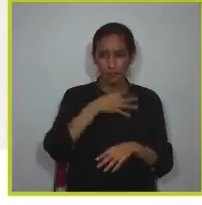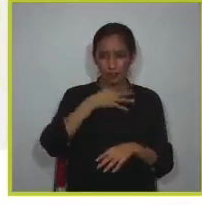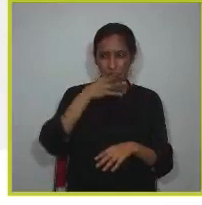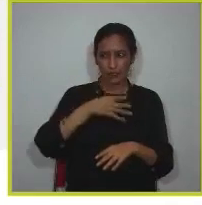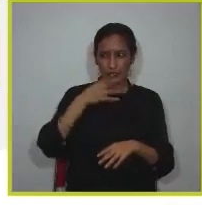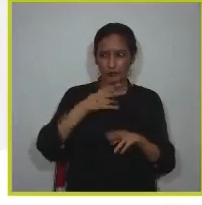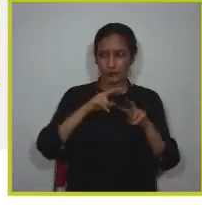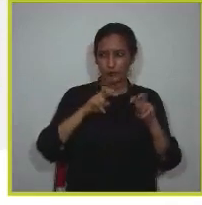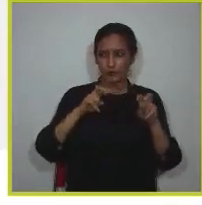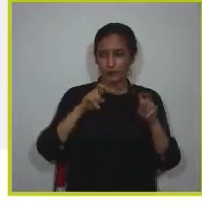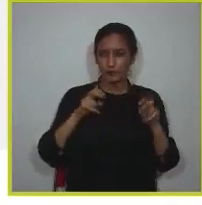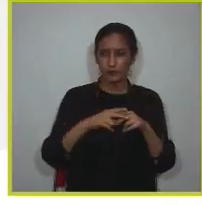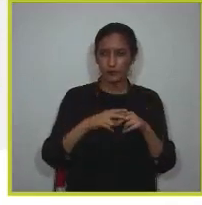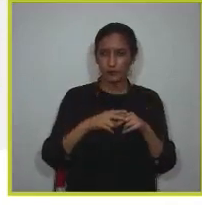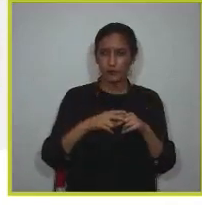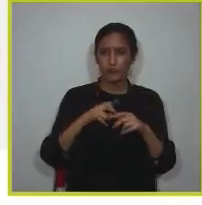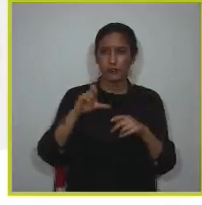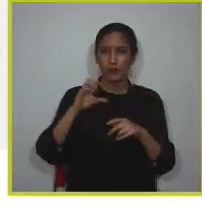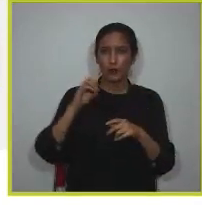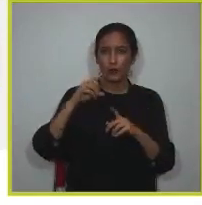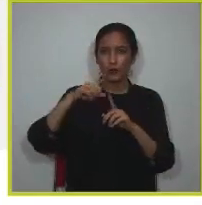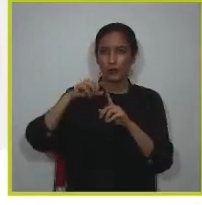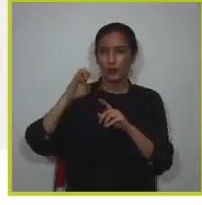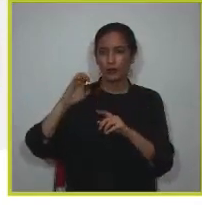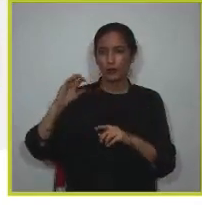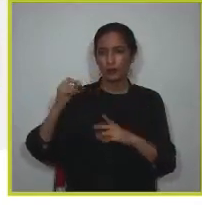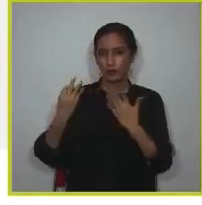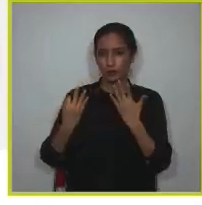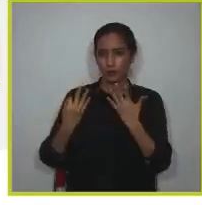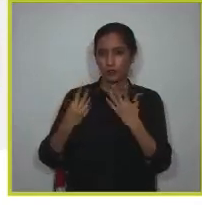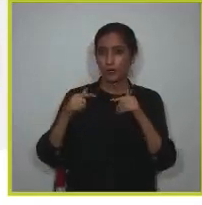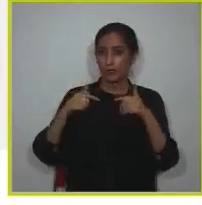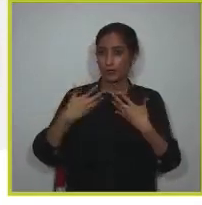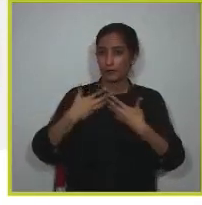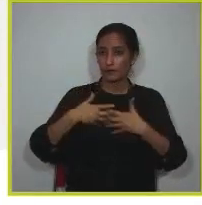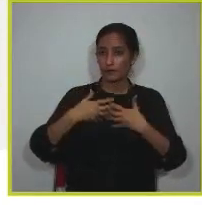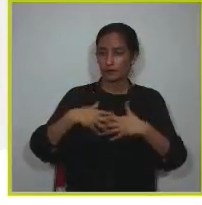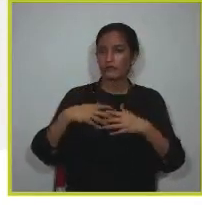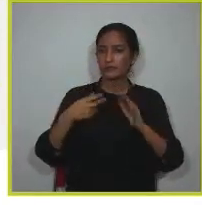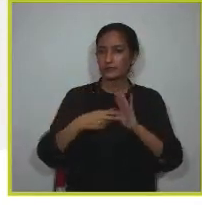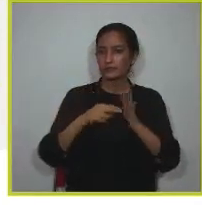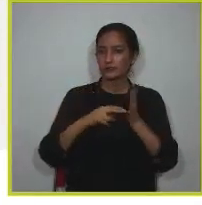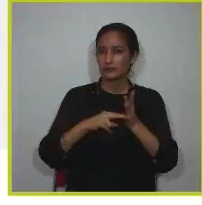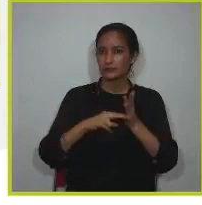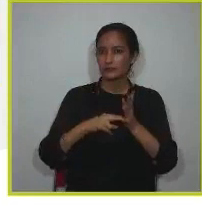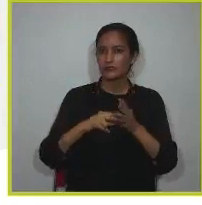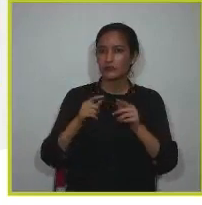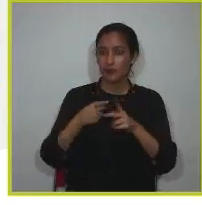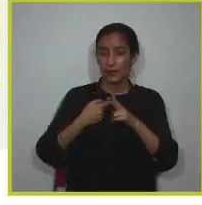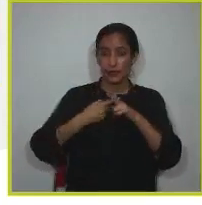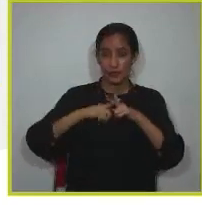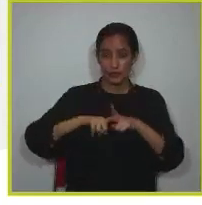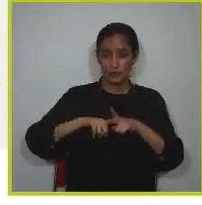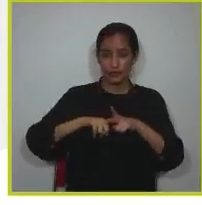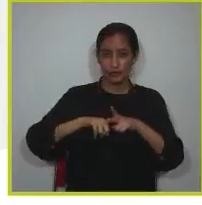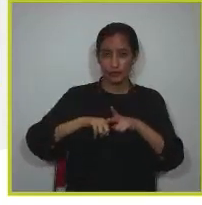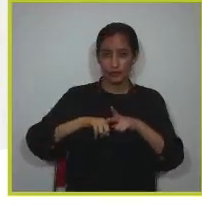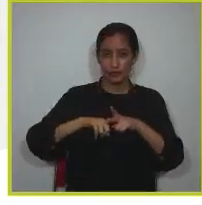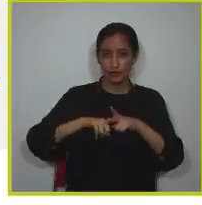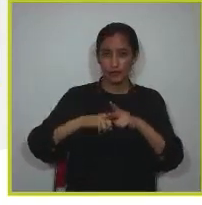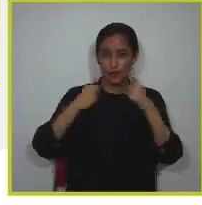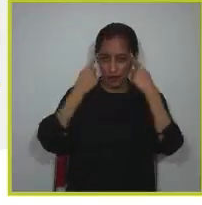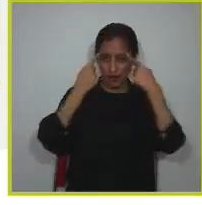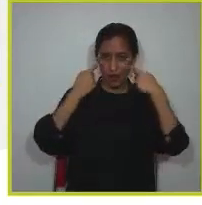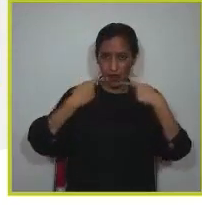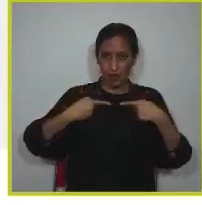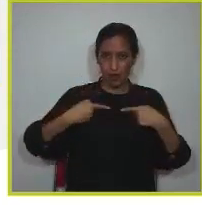independiente para el ámbito de lote ocho este proceso se caracterizó por tener como Punto de partida el